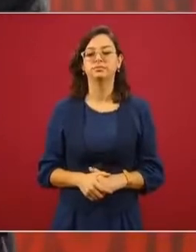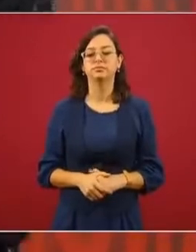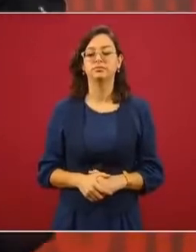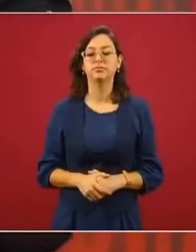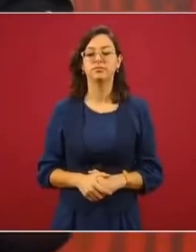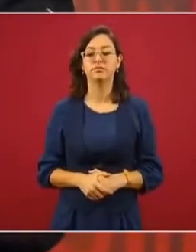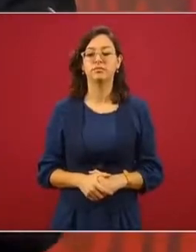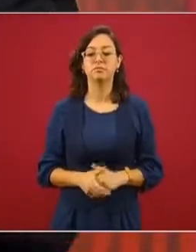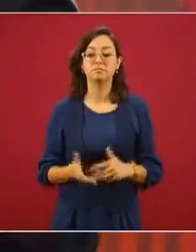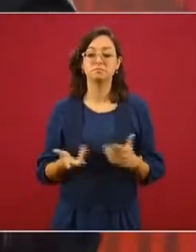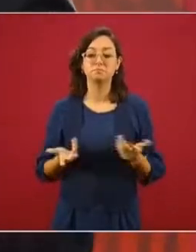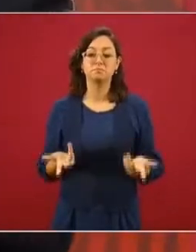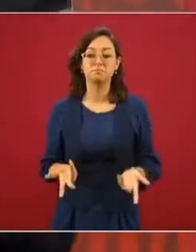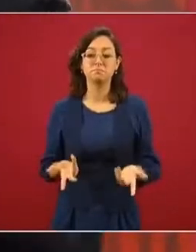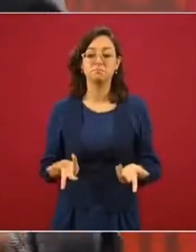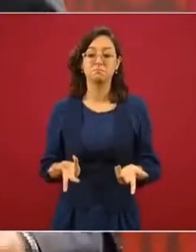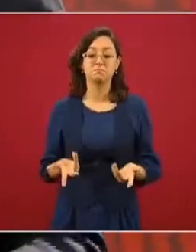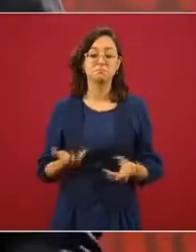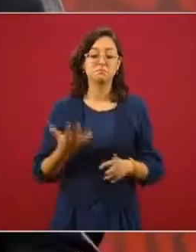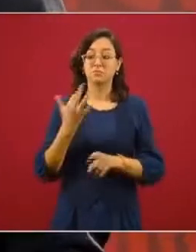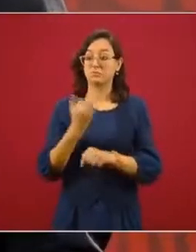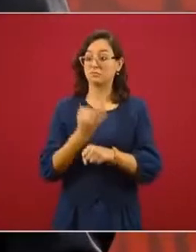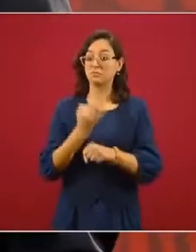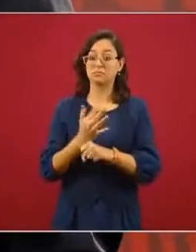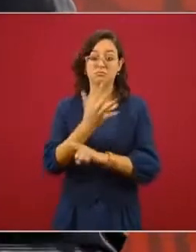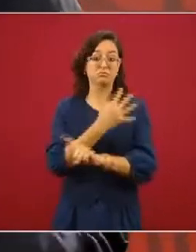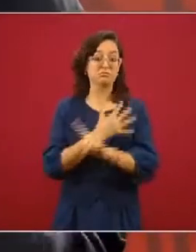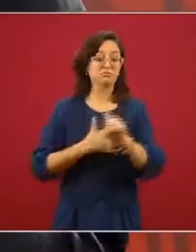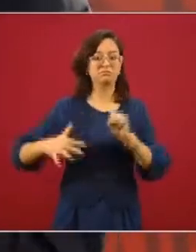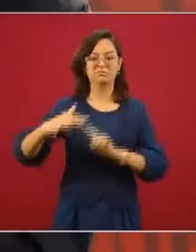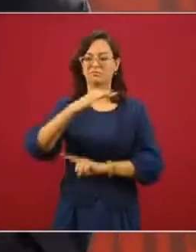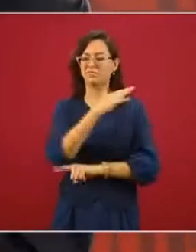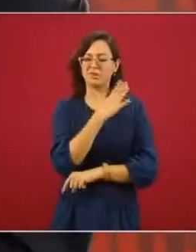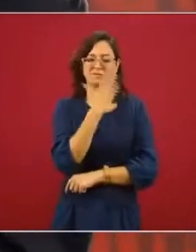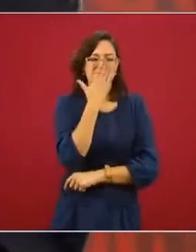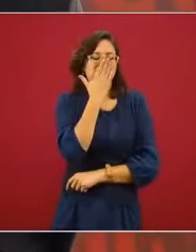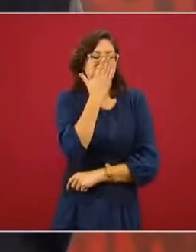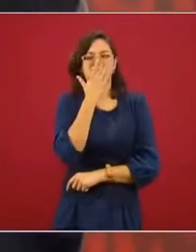Pero bueno, así están las cosas, pues